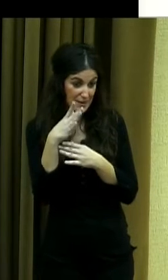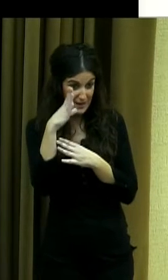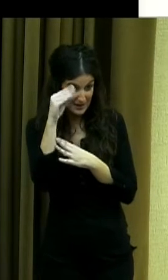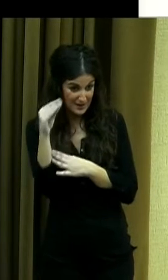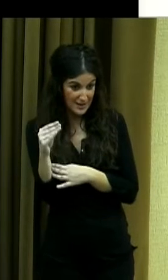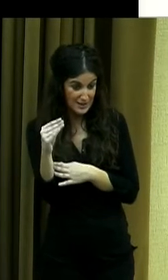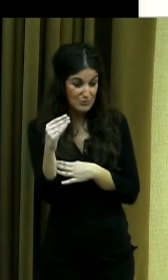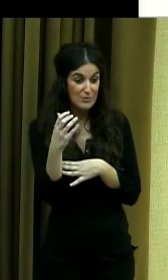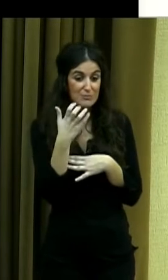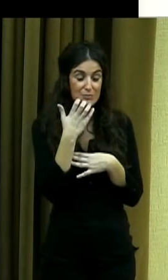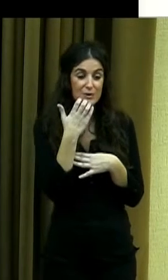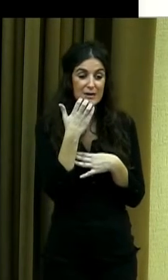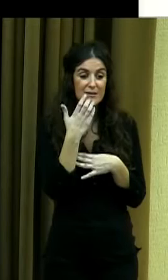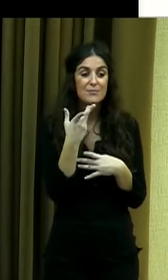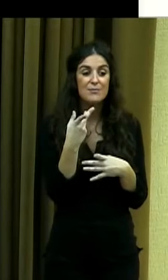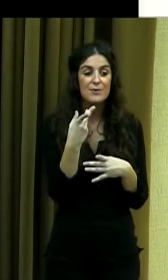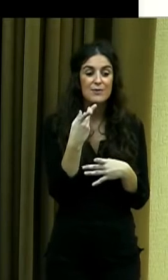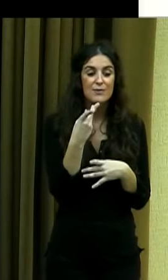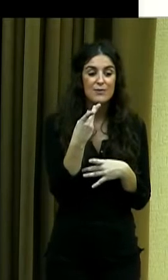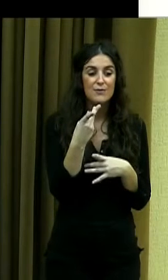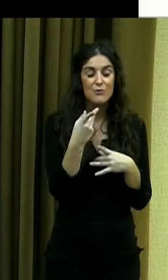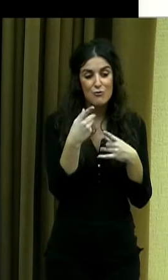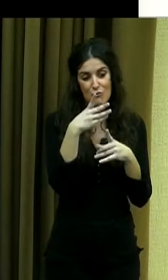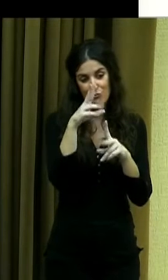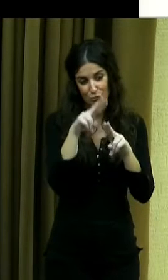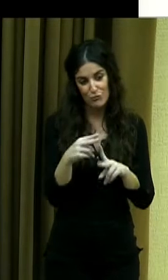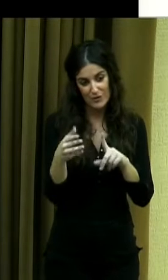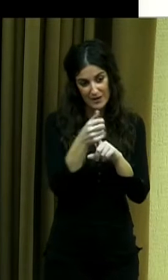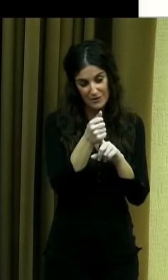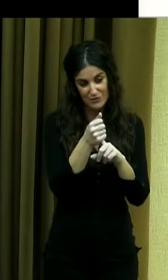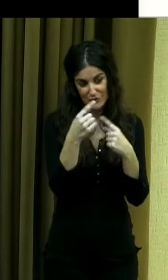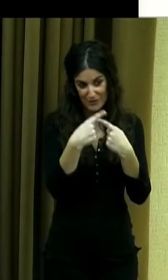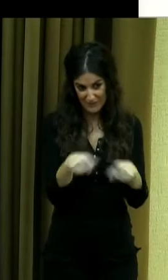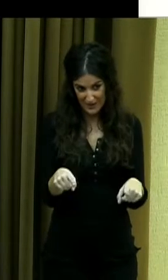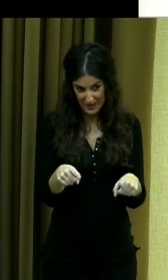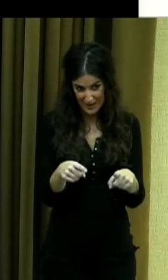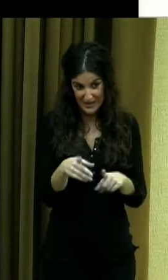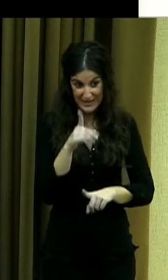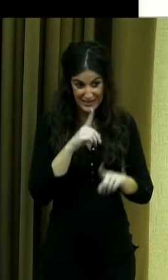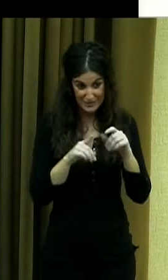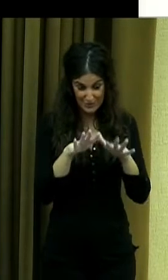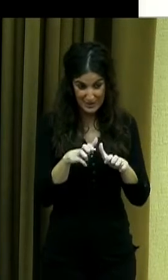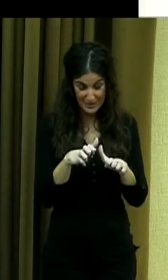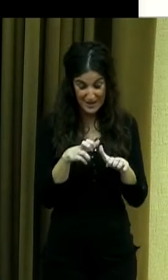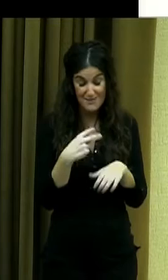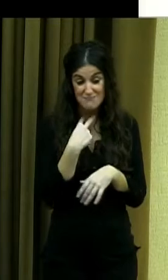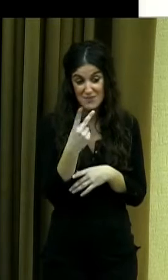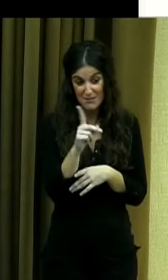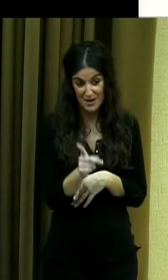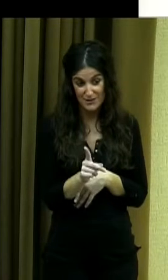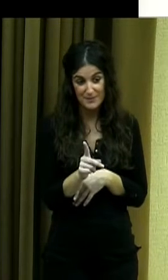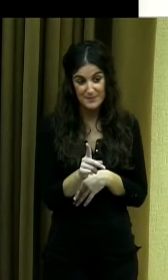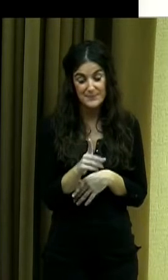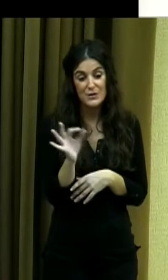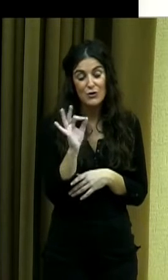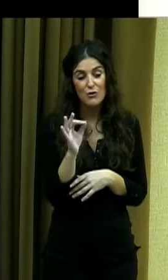veces tenemos que hacer, como hemos comentado antes, el diagnóstico diferencial con ella. Es el trastorno de aprendizaje no verbal o, como se llama recientemente,